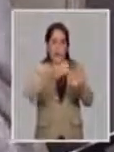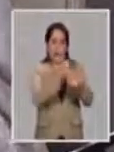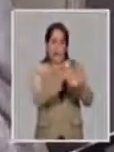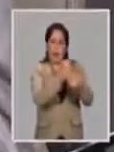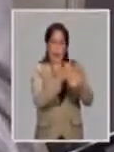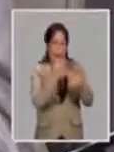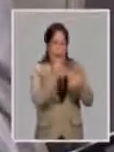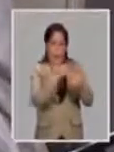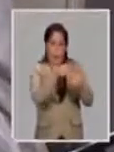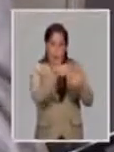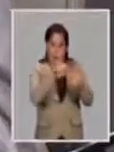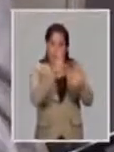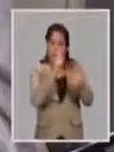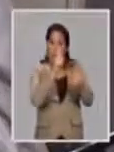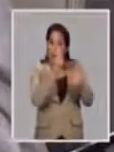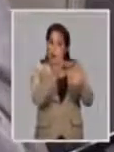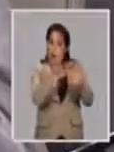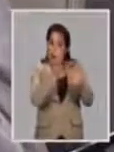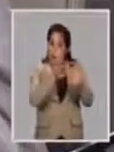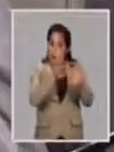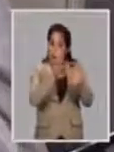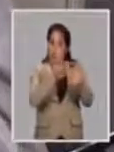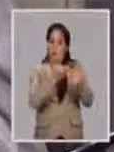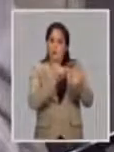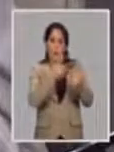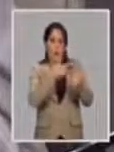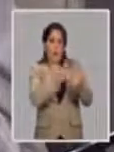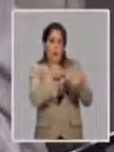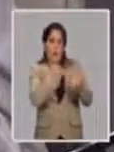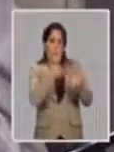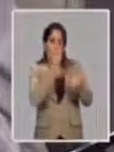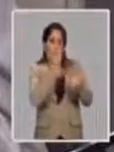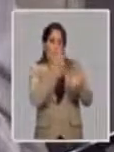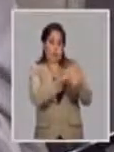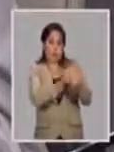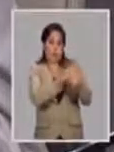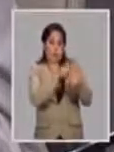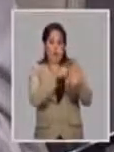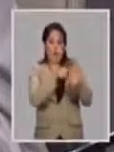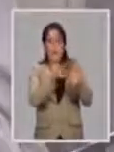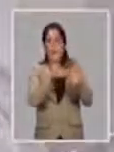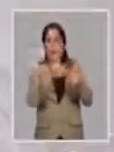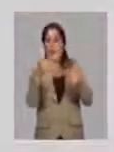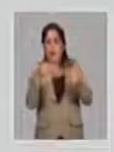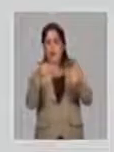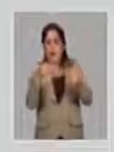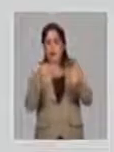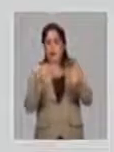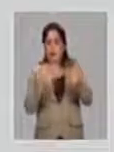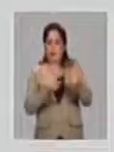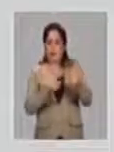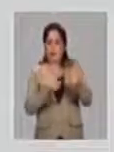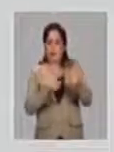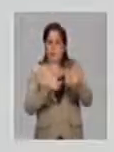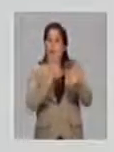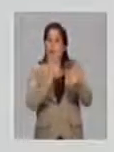donde hay menos riesgo de que pueda existir alguna complicación asociada a una vacunación nueva. Y posteriormente, la lámina por